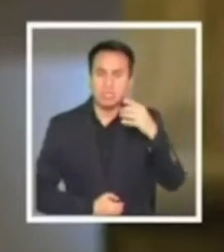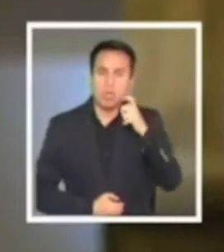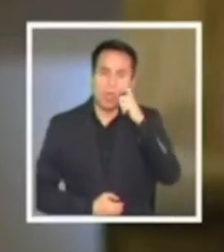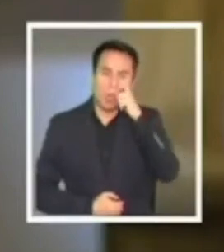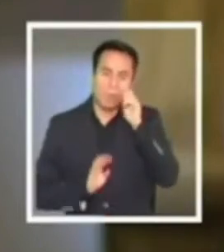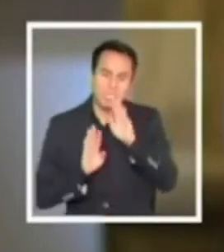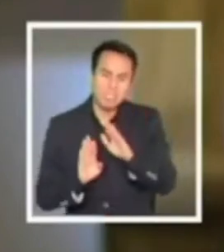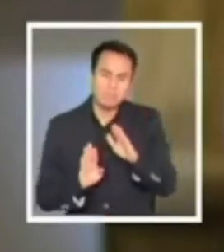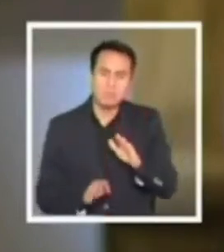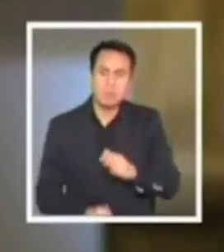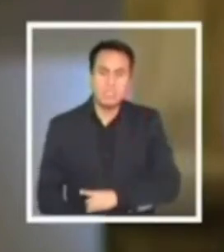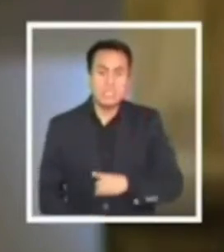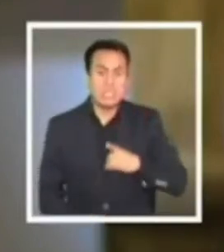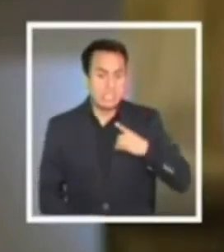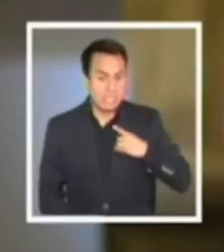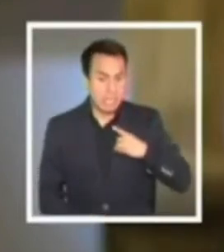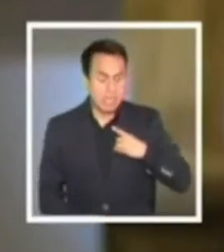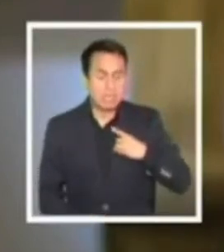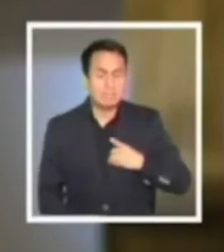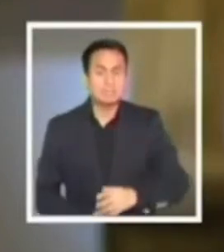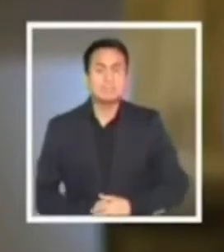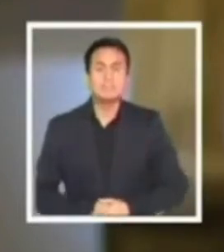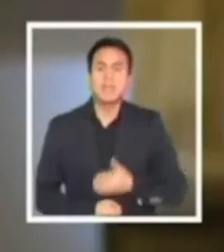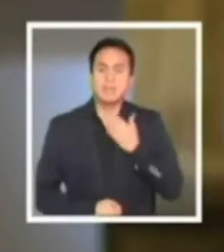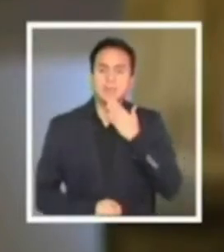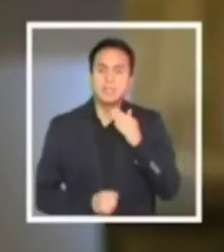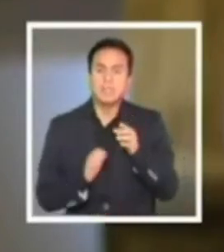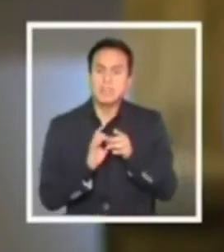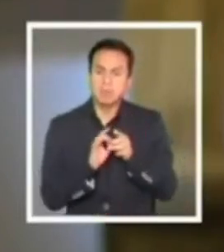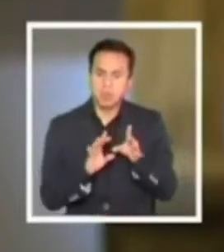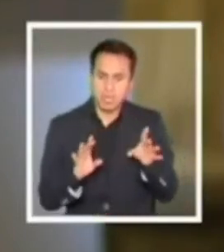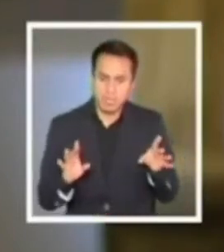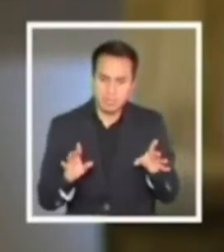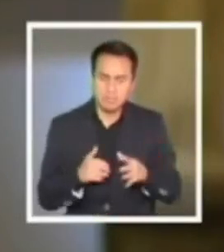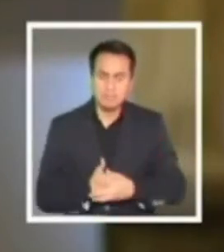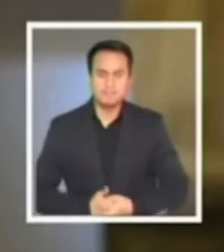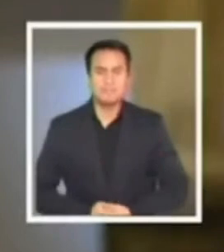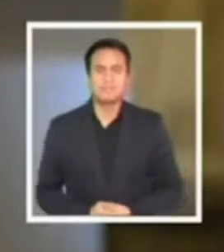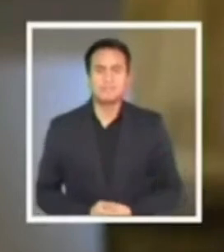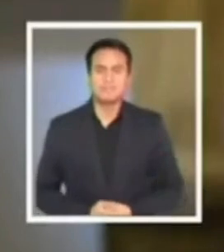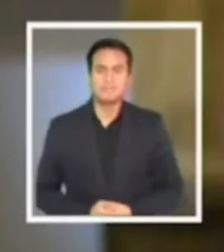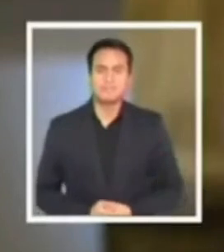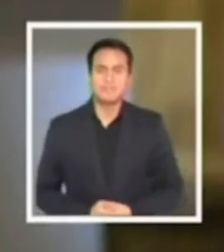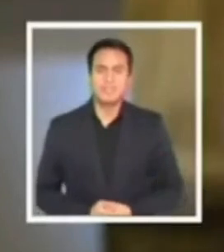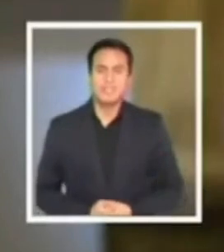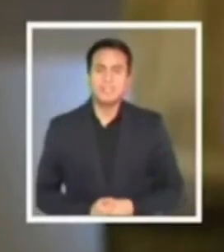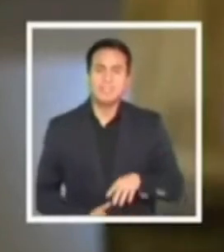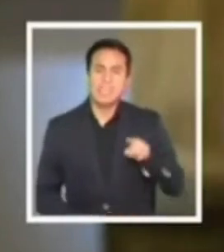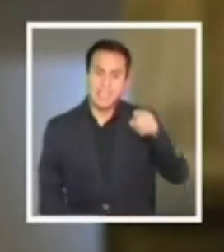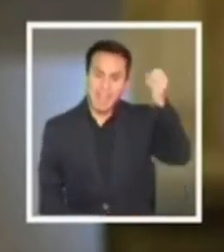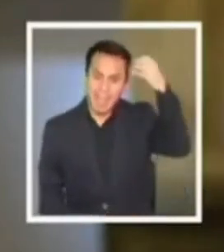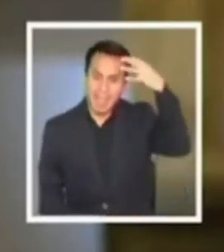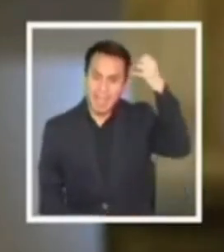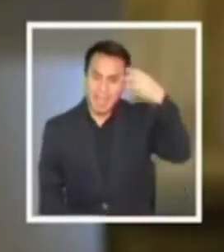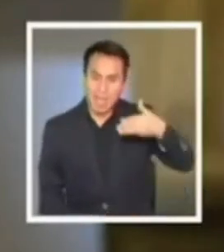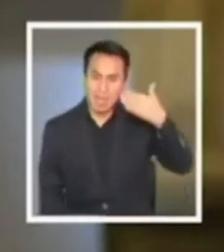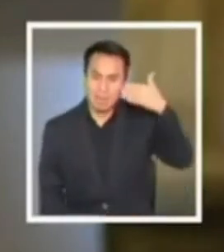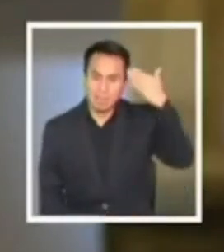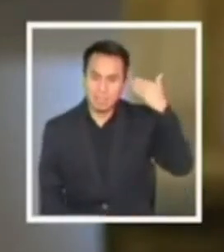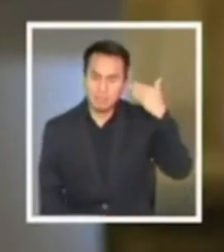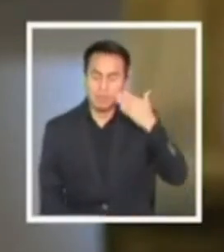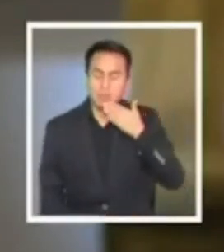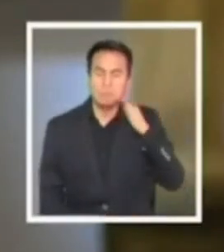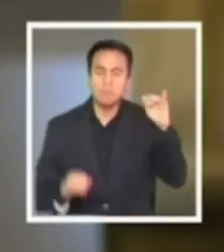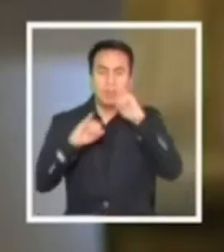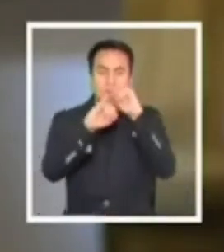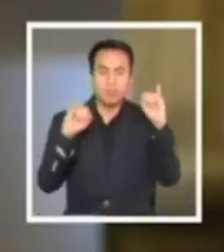humanismo, dignidad y democracia. De él aprendimos que la